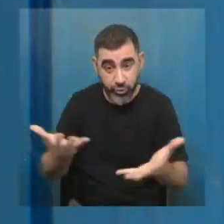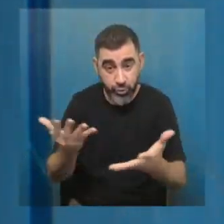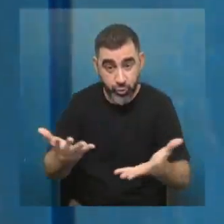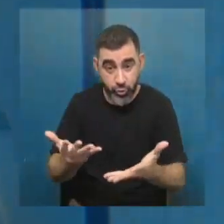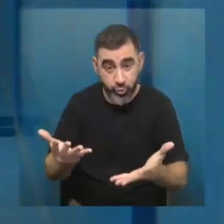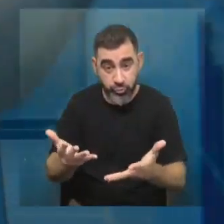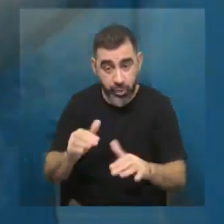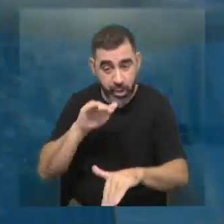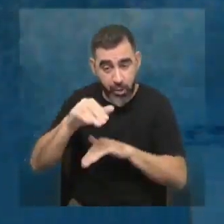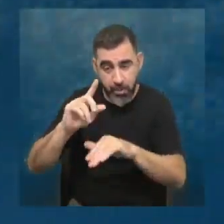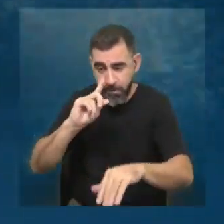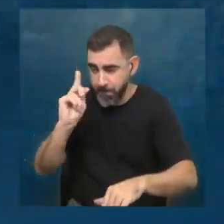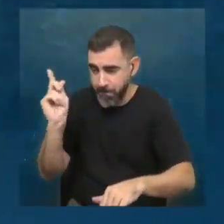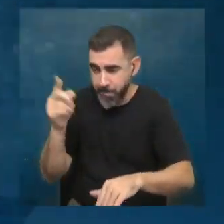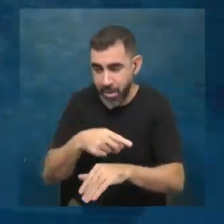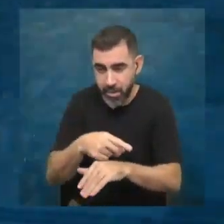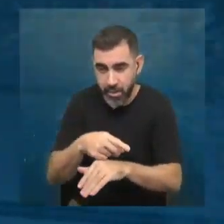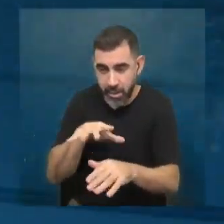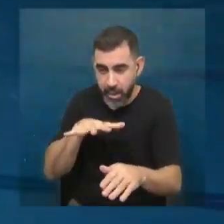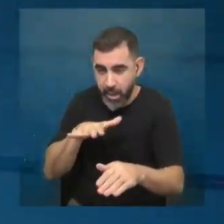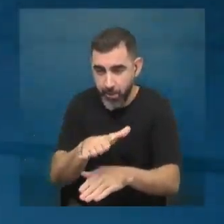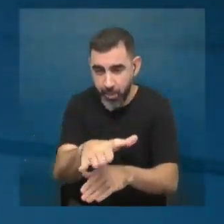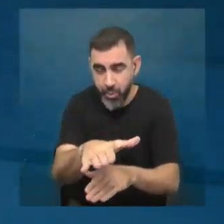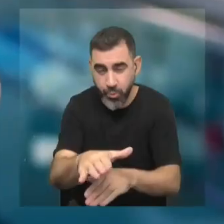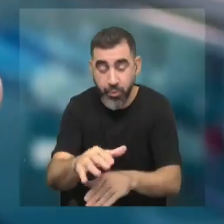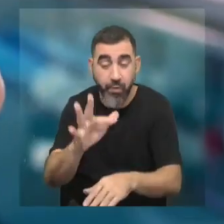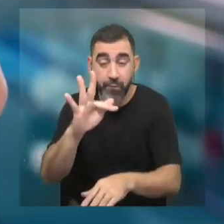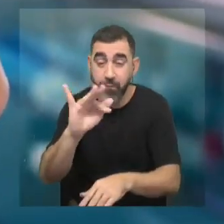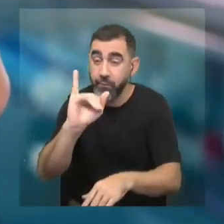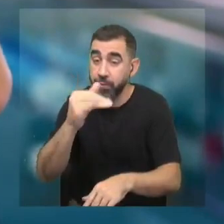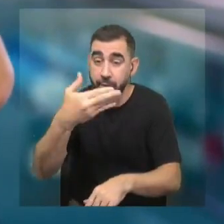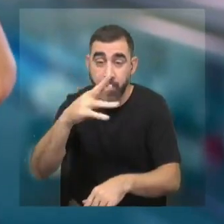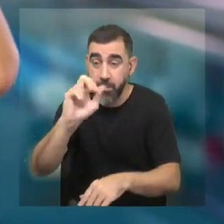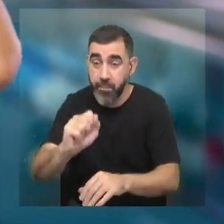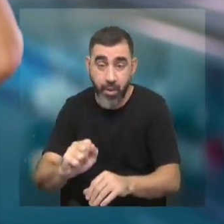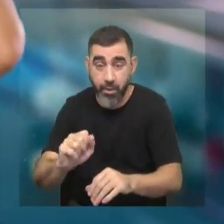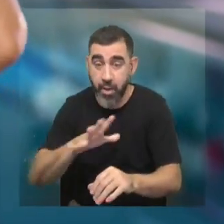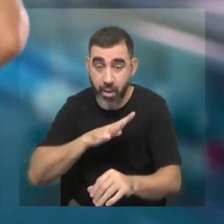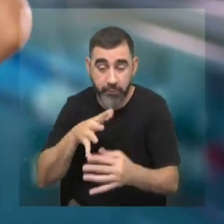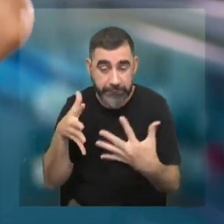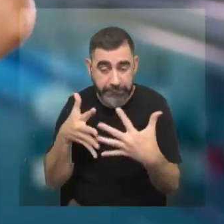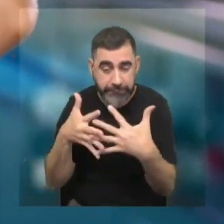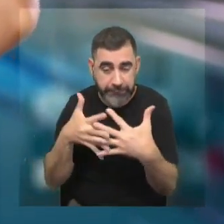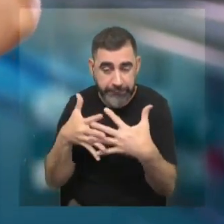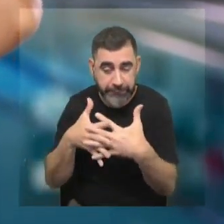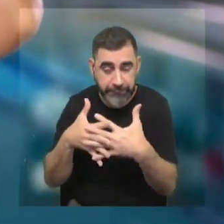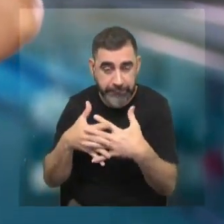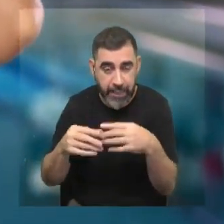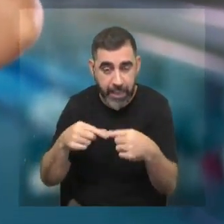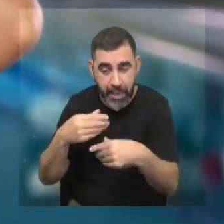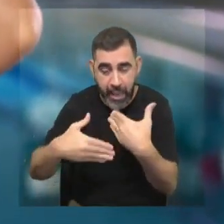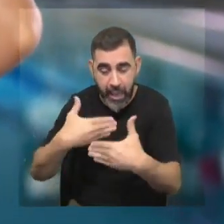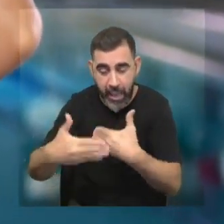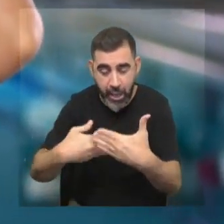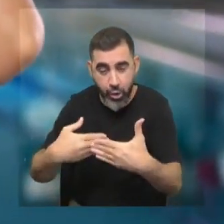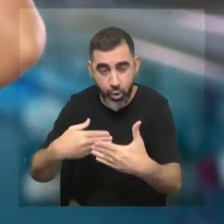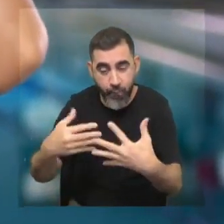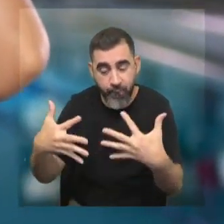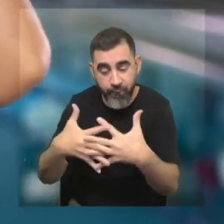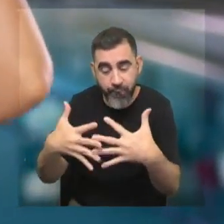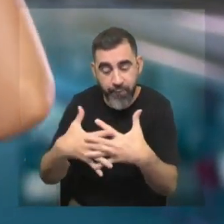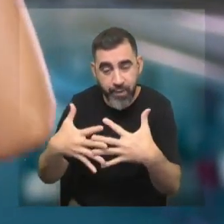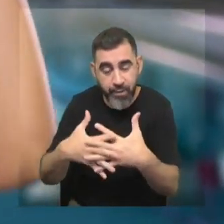para que los nadadores vayan bastante más rápido, lo que tienen básicamente son entre las hebras de nylon, que es lo que